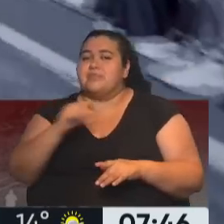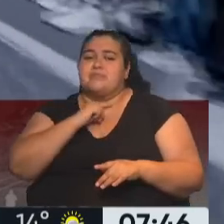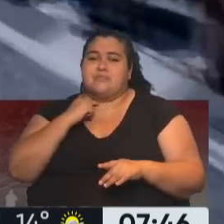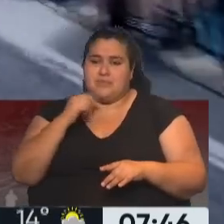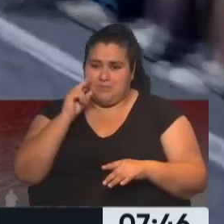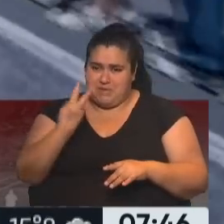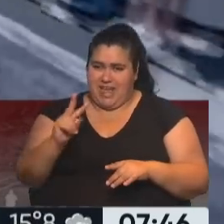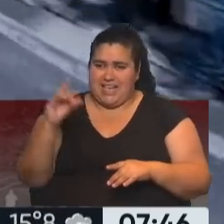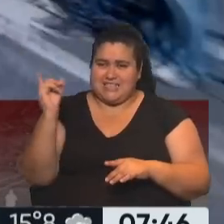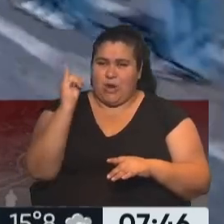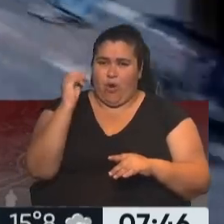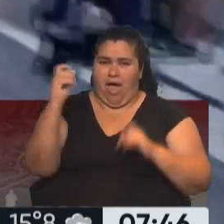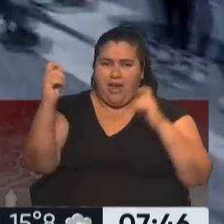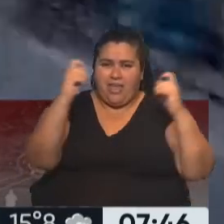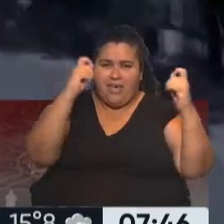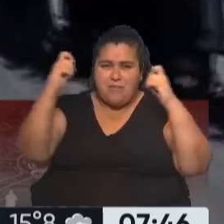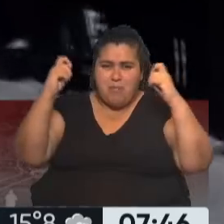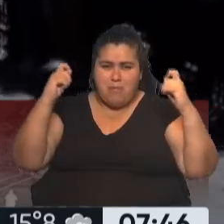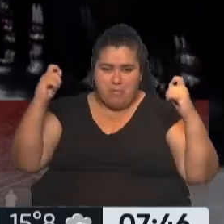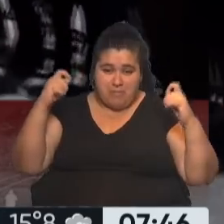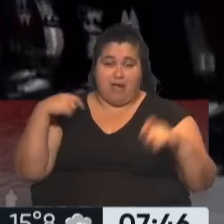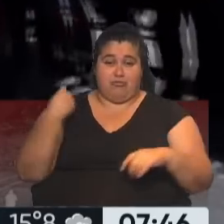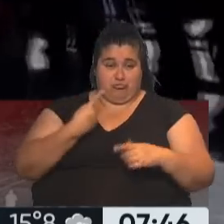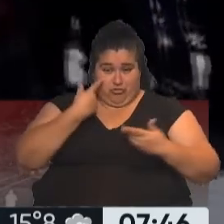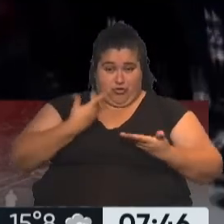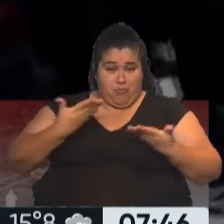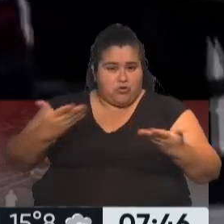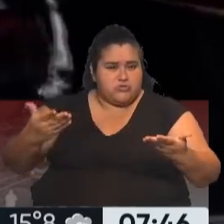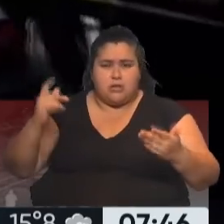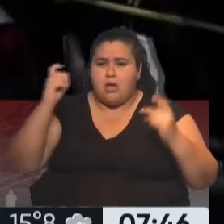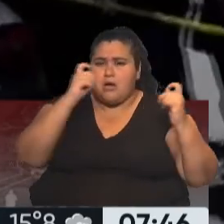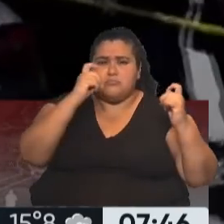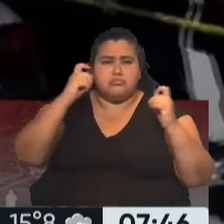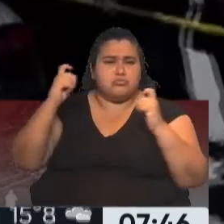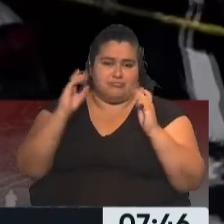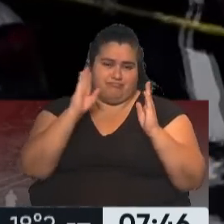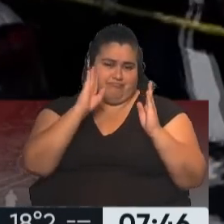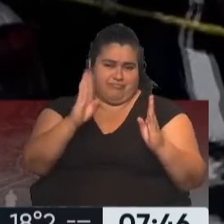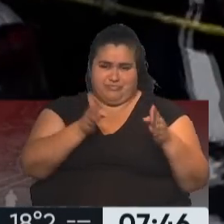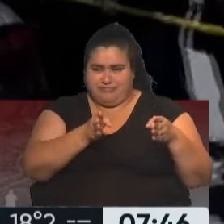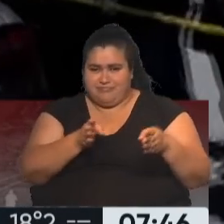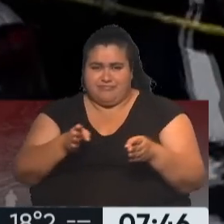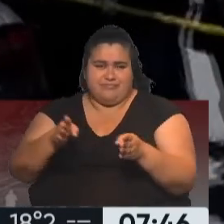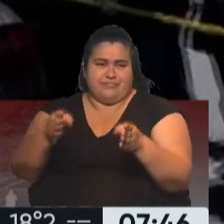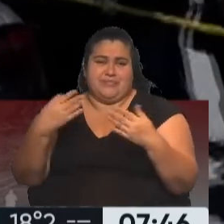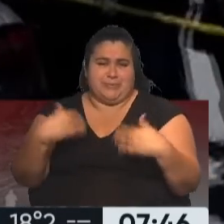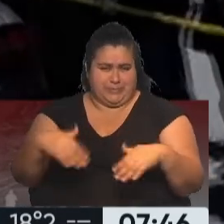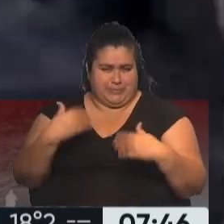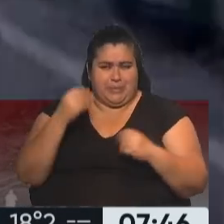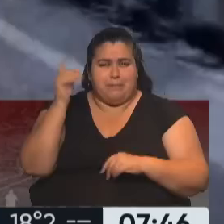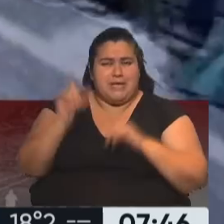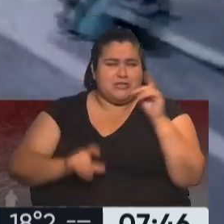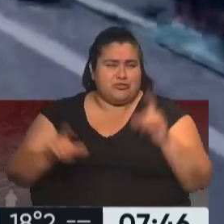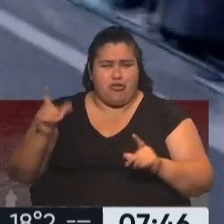celulares. Sí, claro. Es decir, Sí, bueno, las posible. imágenes que nosotros les estamos mostrando es una sola de las visiones que millones de personas a través de sus